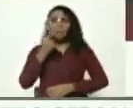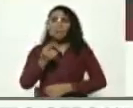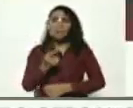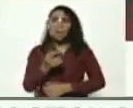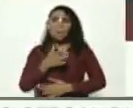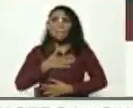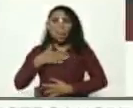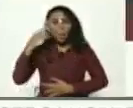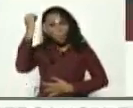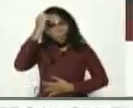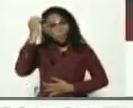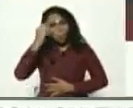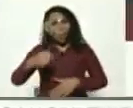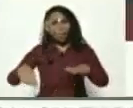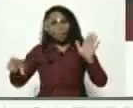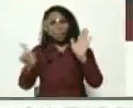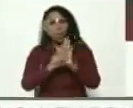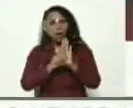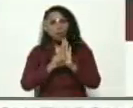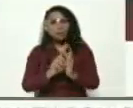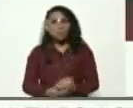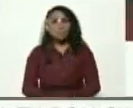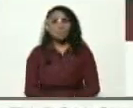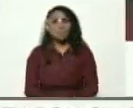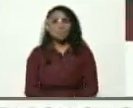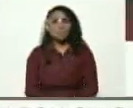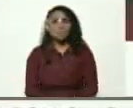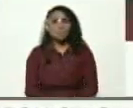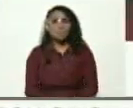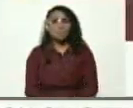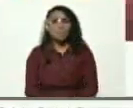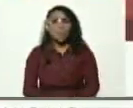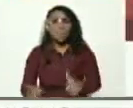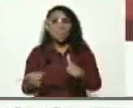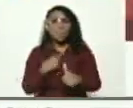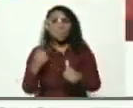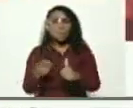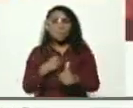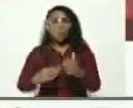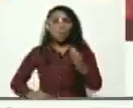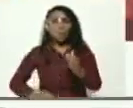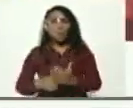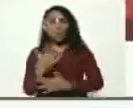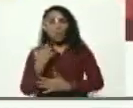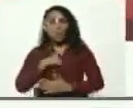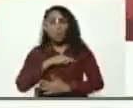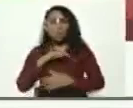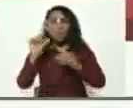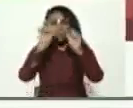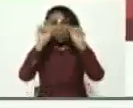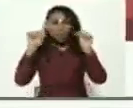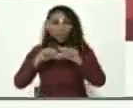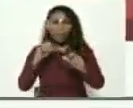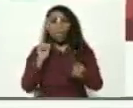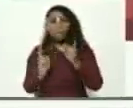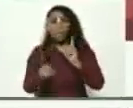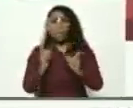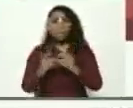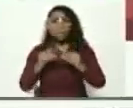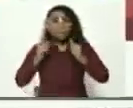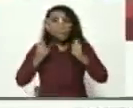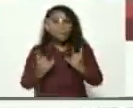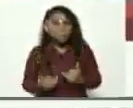mi opinión, legisladores, es que el principio fundamental de nuestro sistema depende inmediata